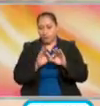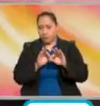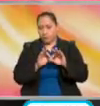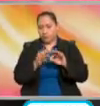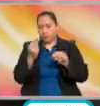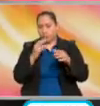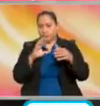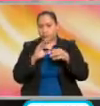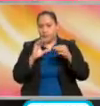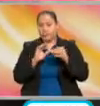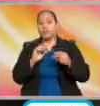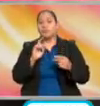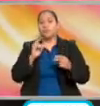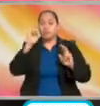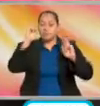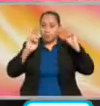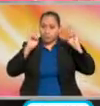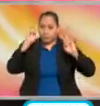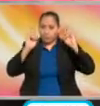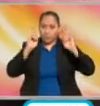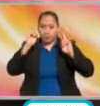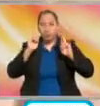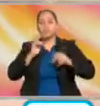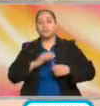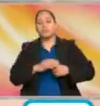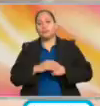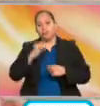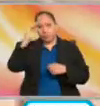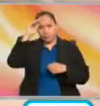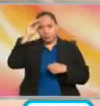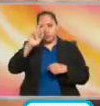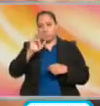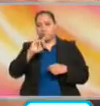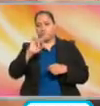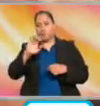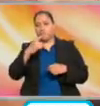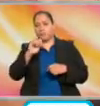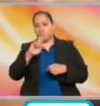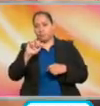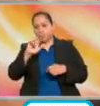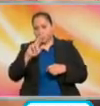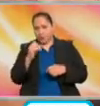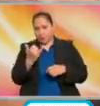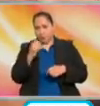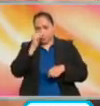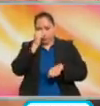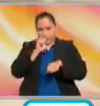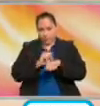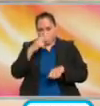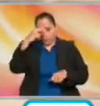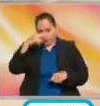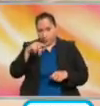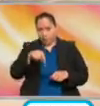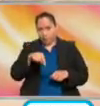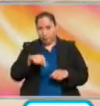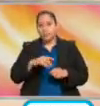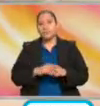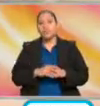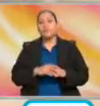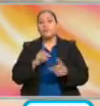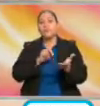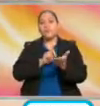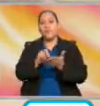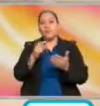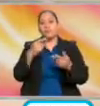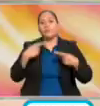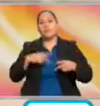resaltar tras la visita del señor Videgaray, con respecto a los derechos de los migrantes, porque